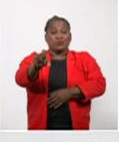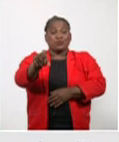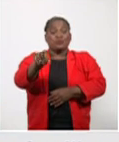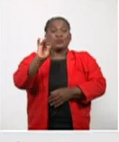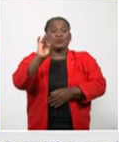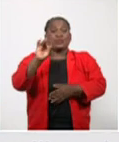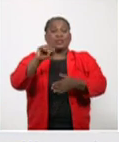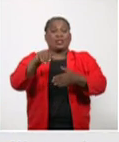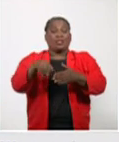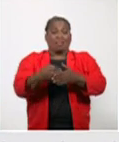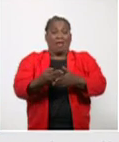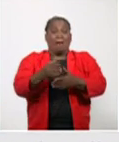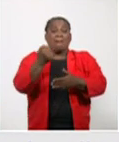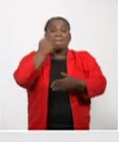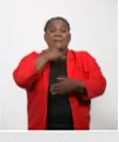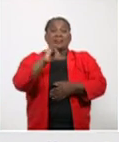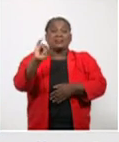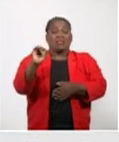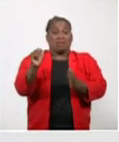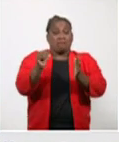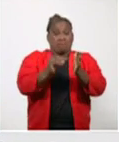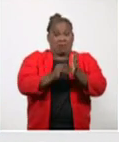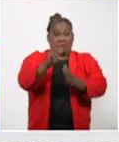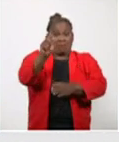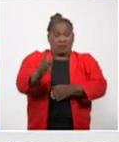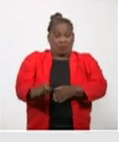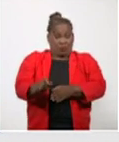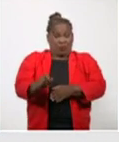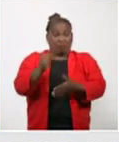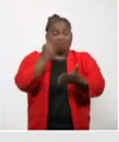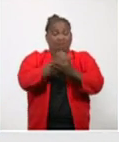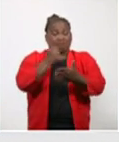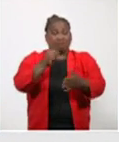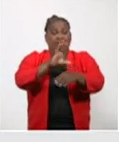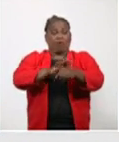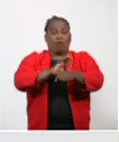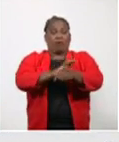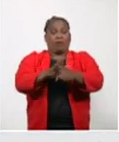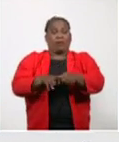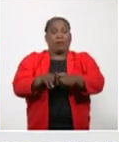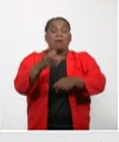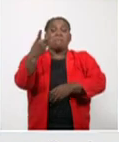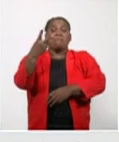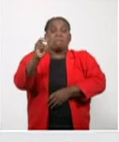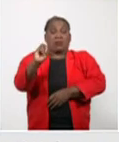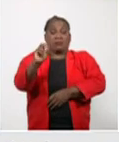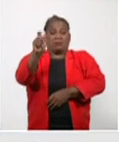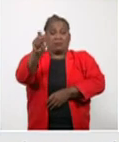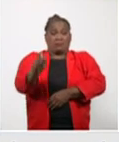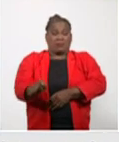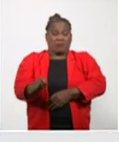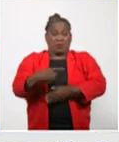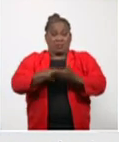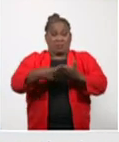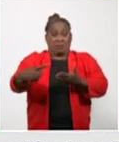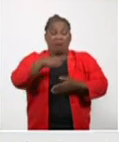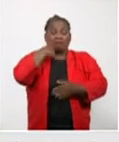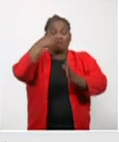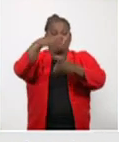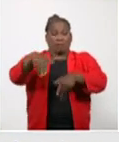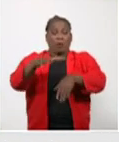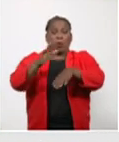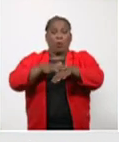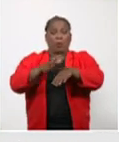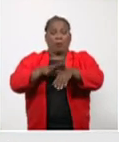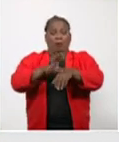6.000 nuevos confirmados con la COVID-19 y lamentablemente 20 fallecidos a consecuencia de la enfermedad.